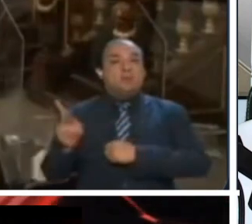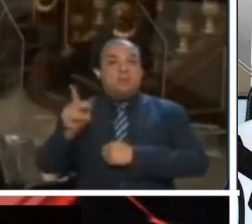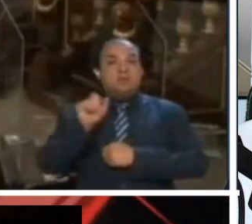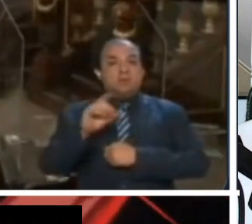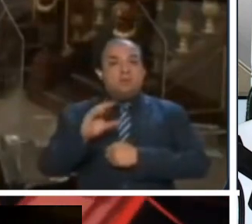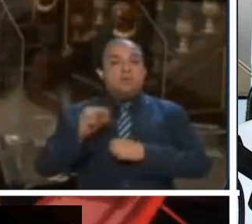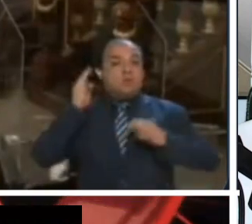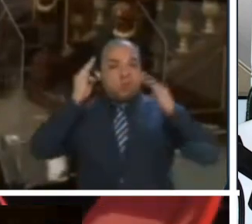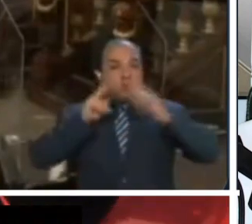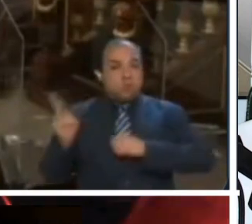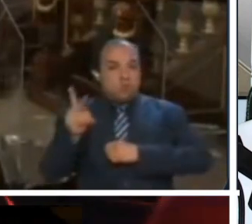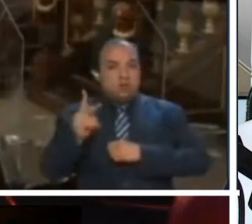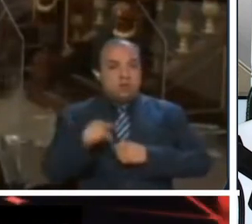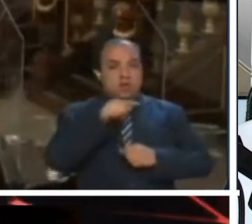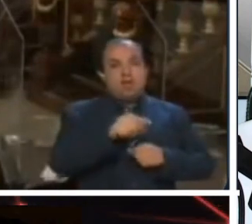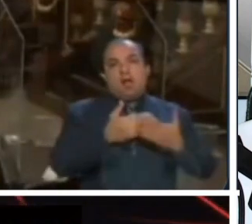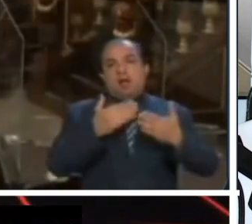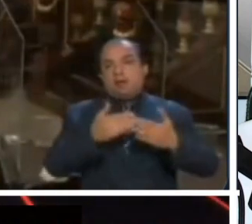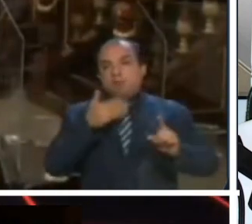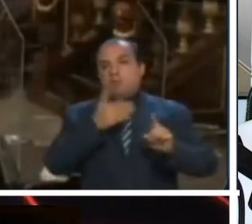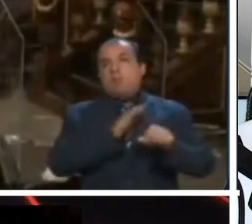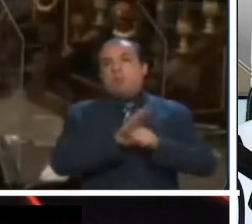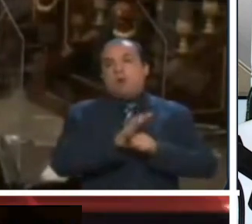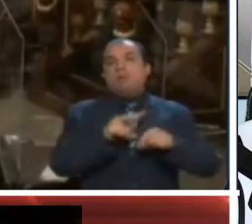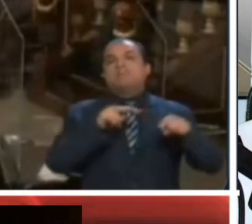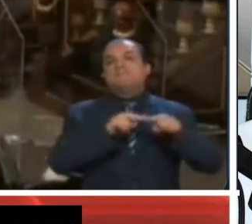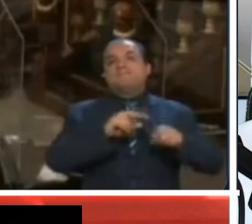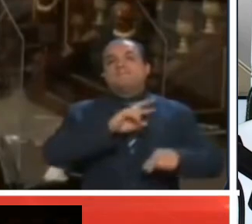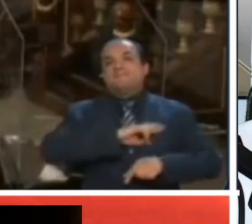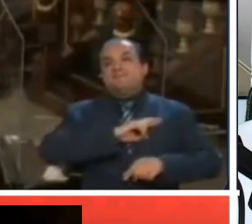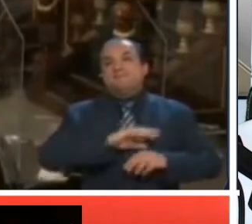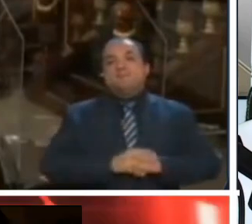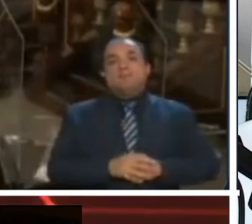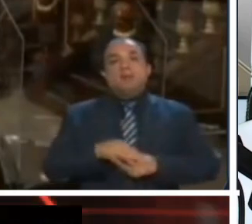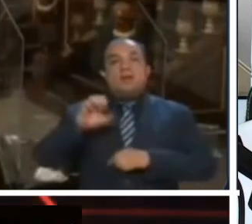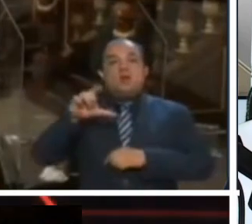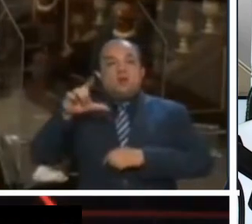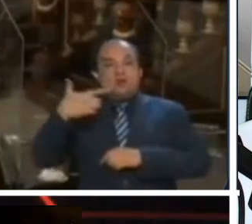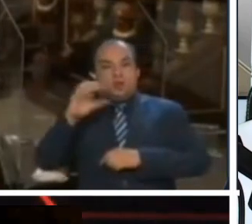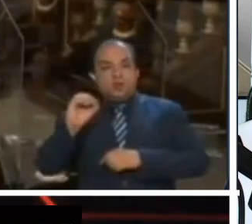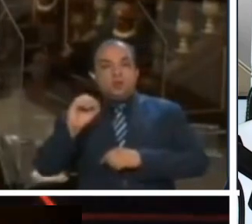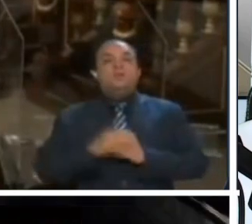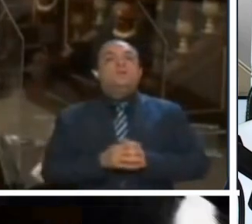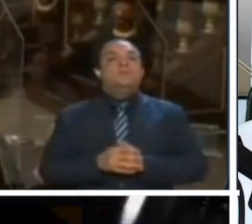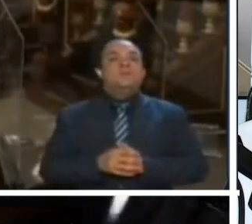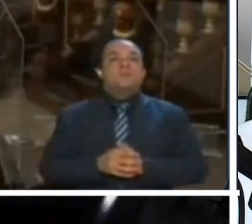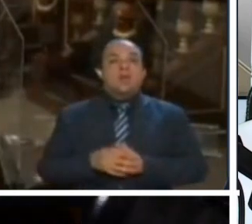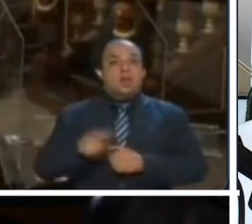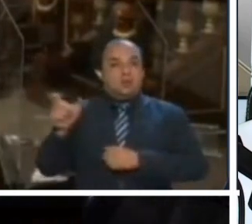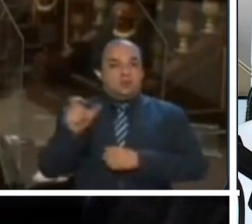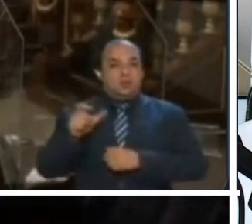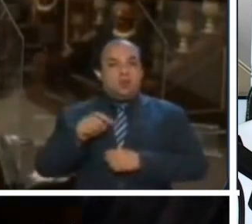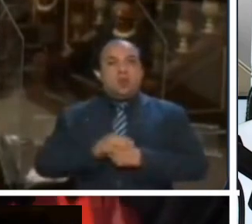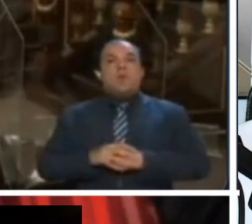público. En vez de un parque privado en el ecológico de Xochimilco, un parque público y